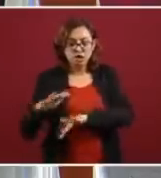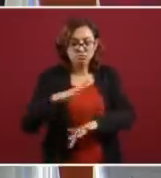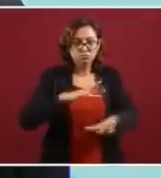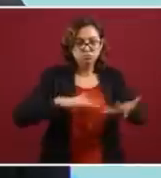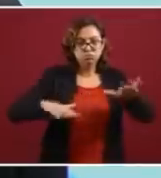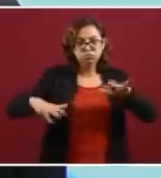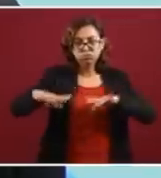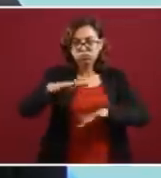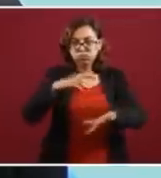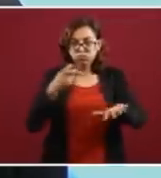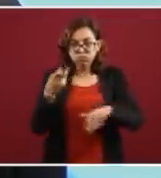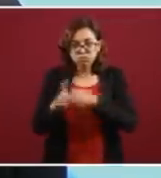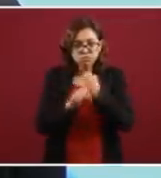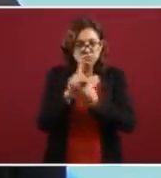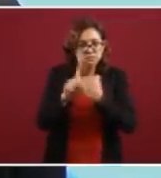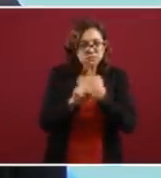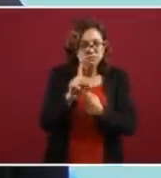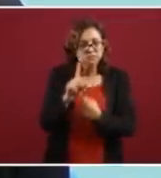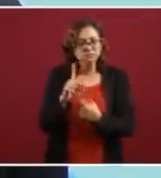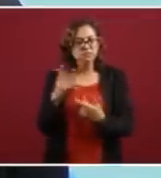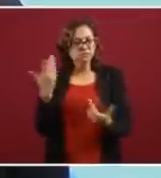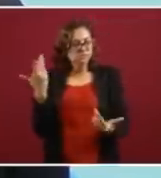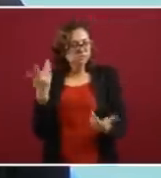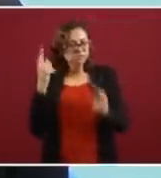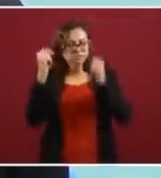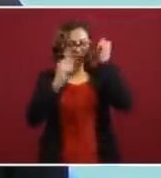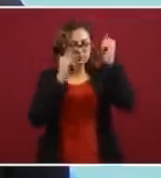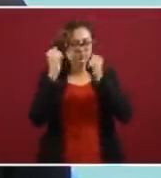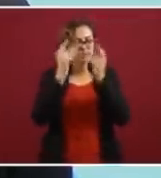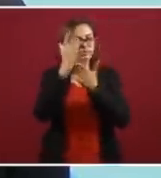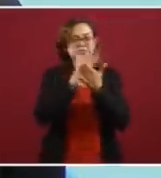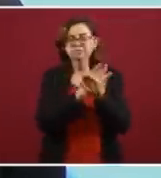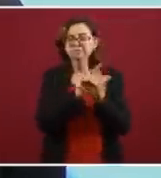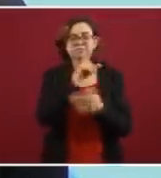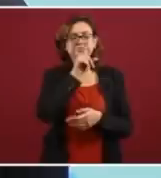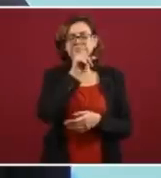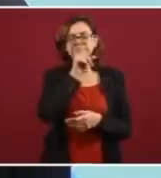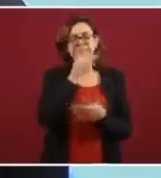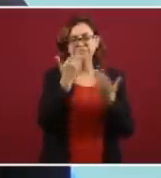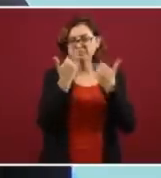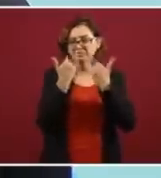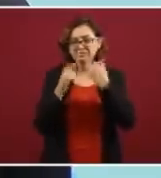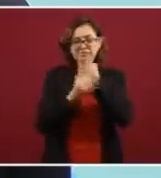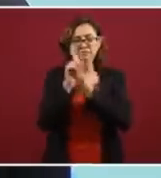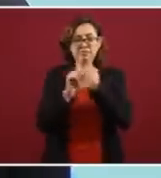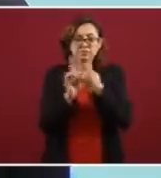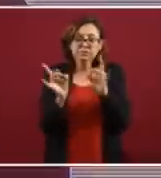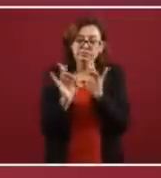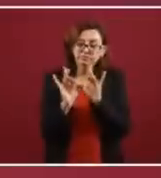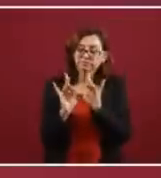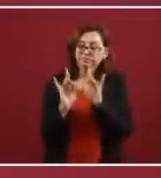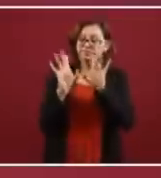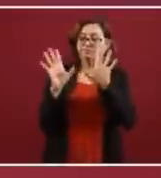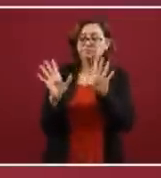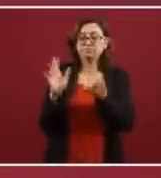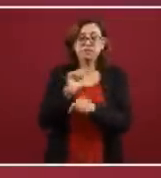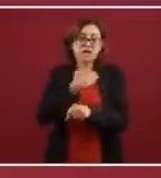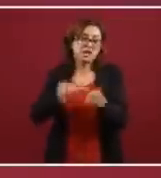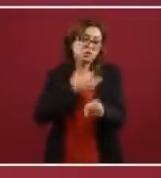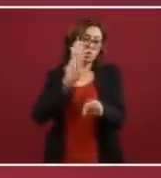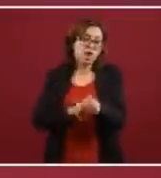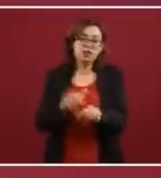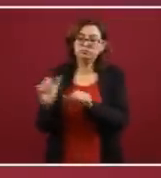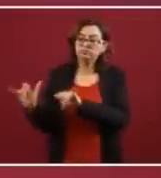desde un principio, el sargazo no fue un problema, fue un fenómeno que se dio y que lo atacamos como